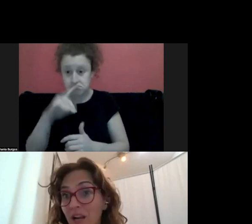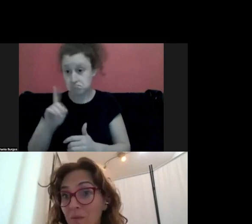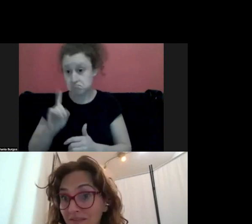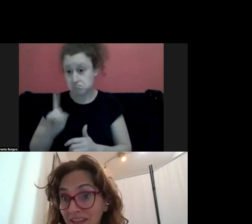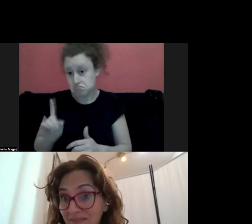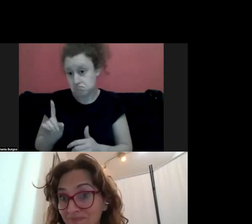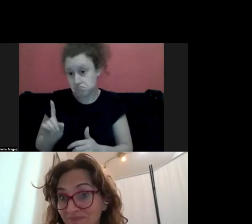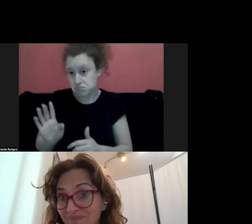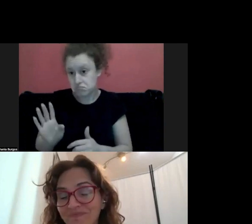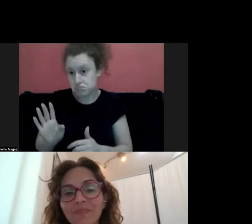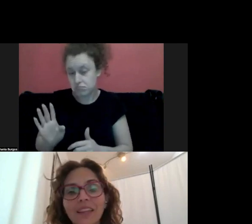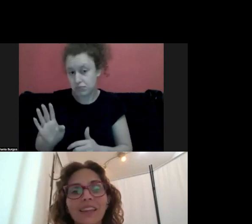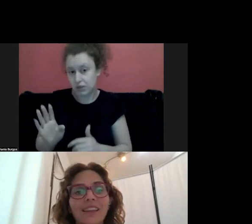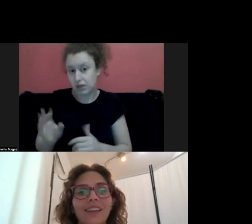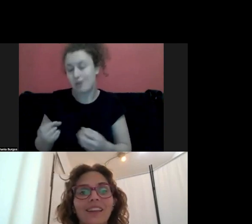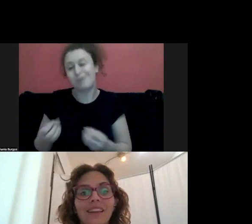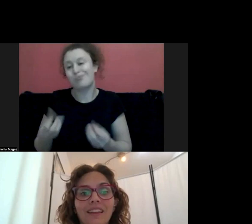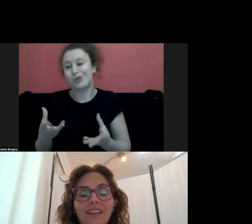no, realmente,